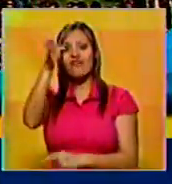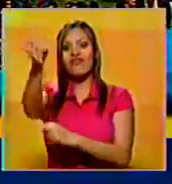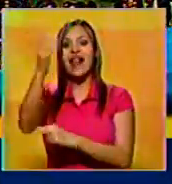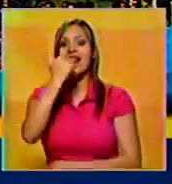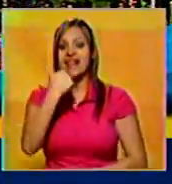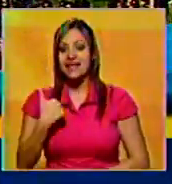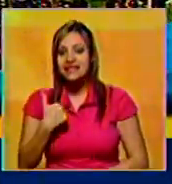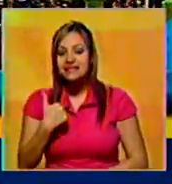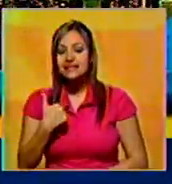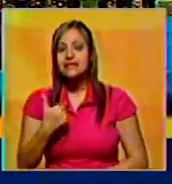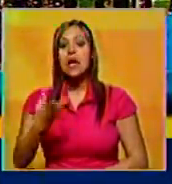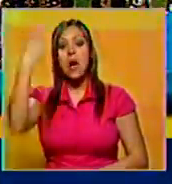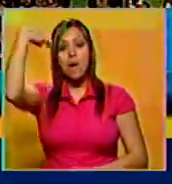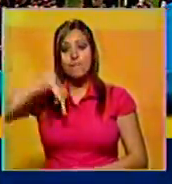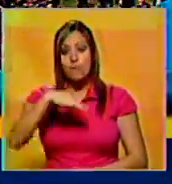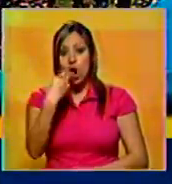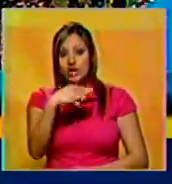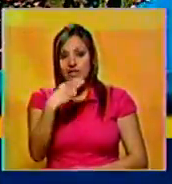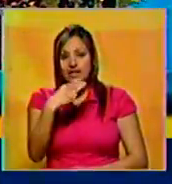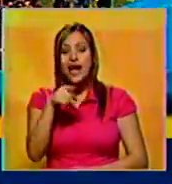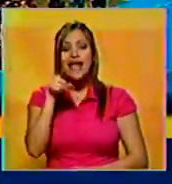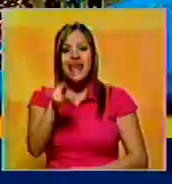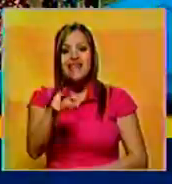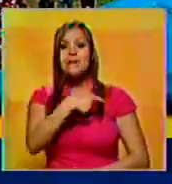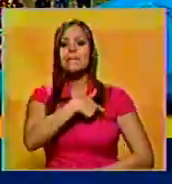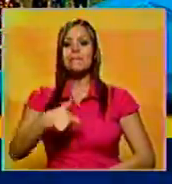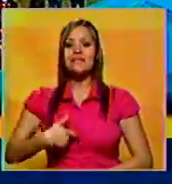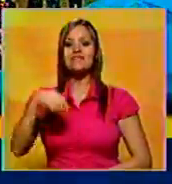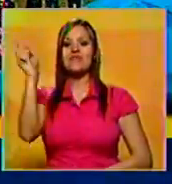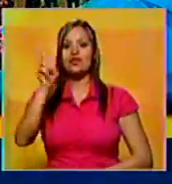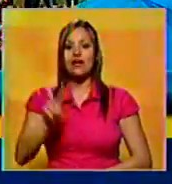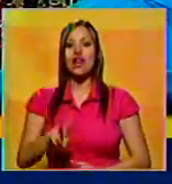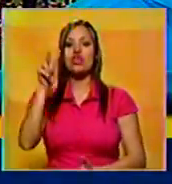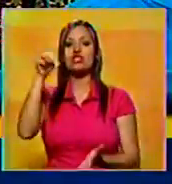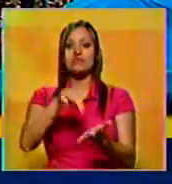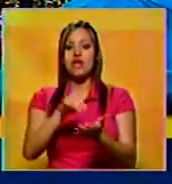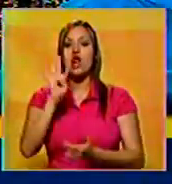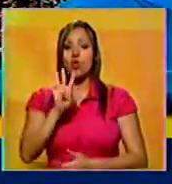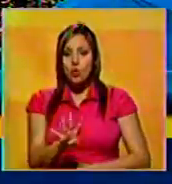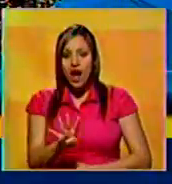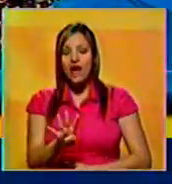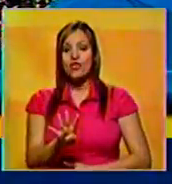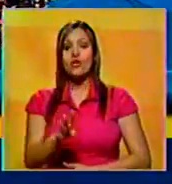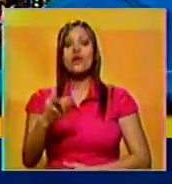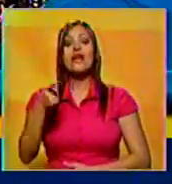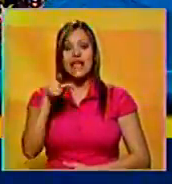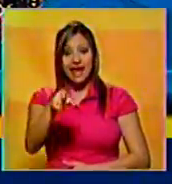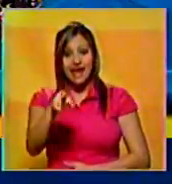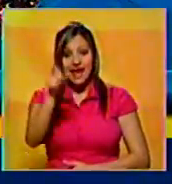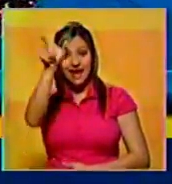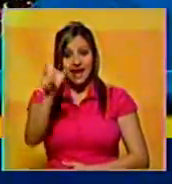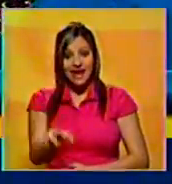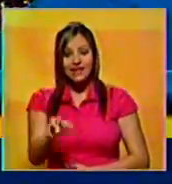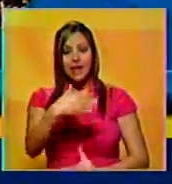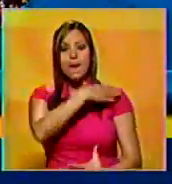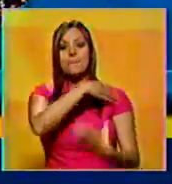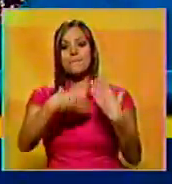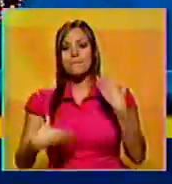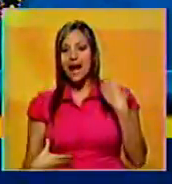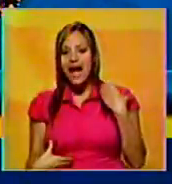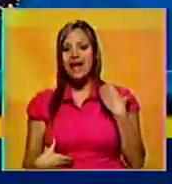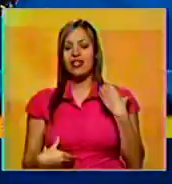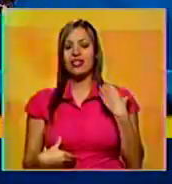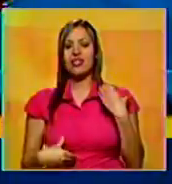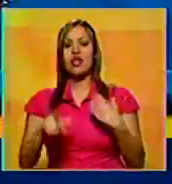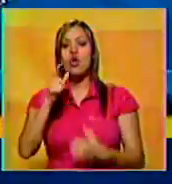Valencia. Mónica se condecoró como Miss Venezuela 2004, ella portaba la banda del